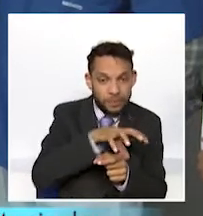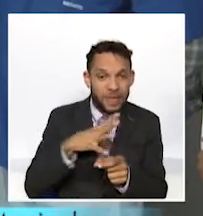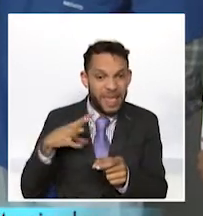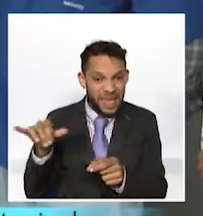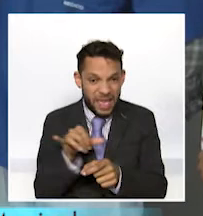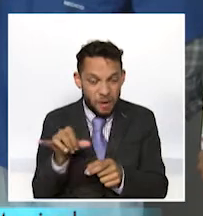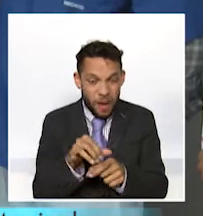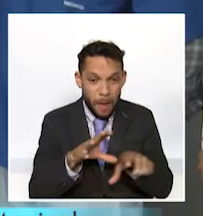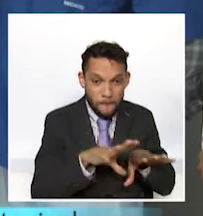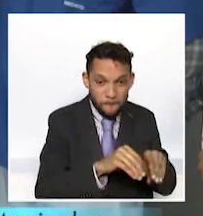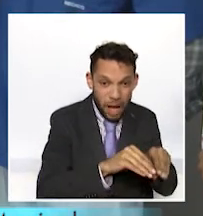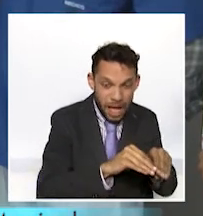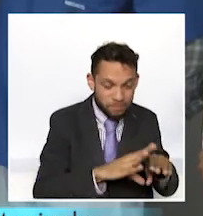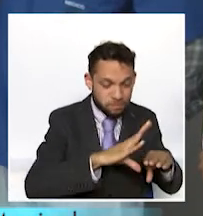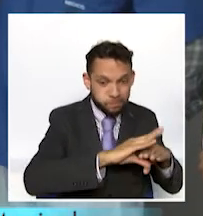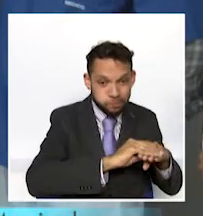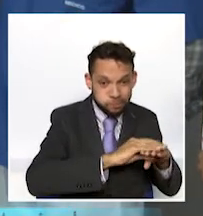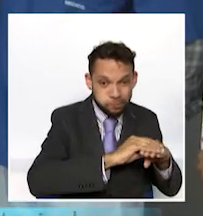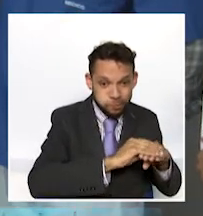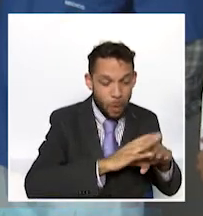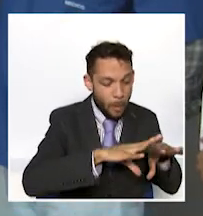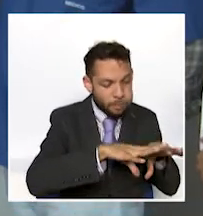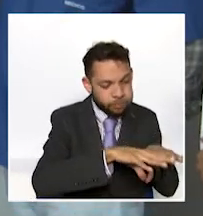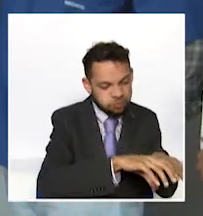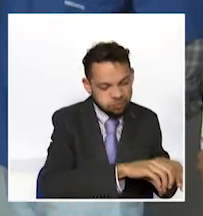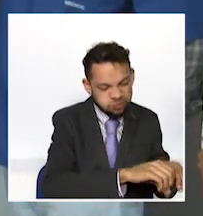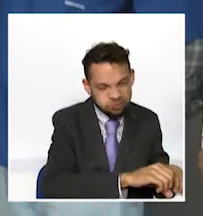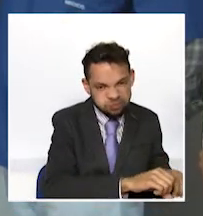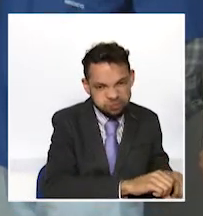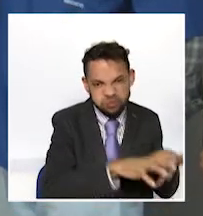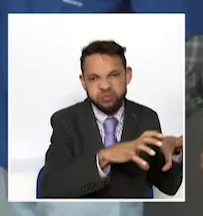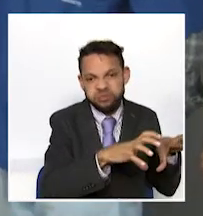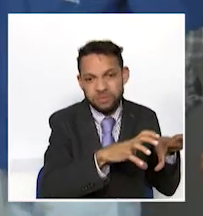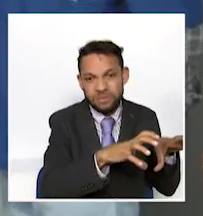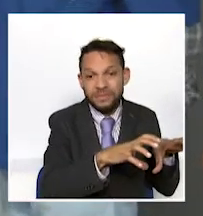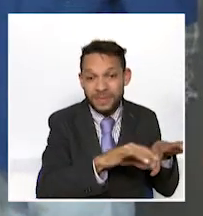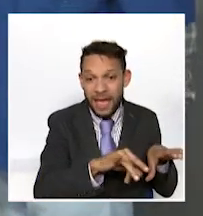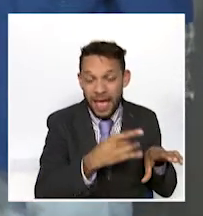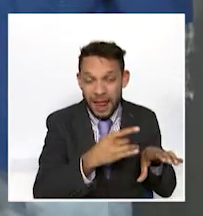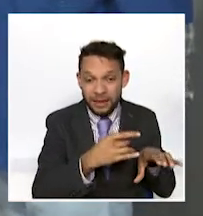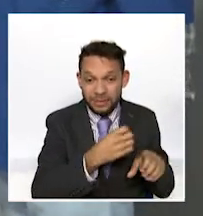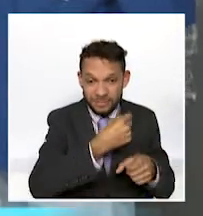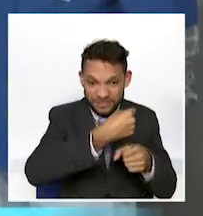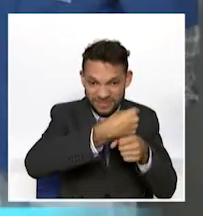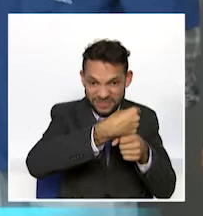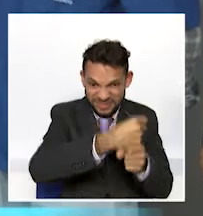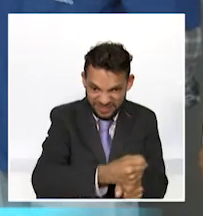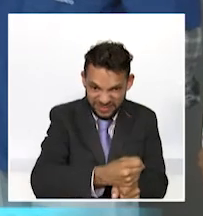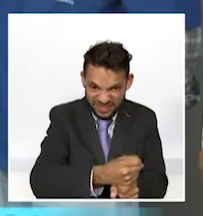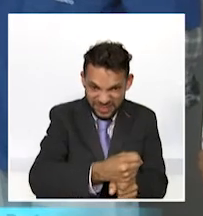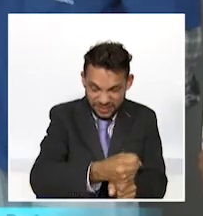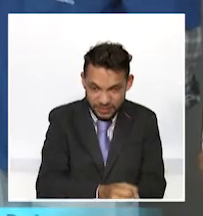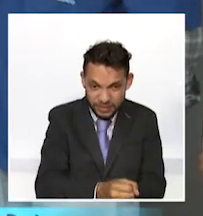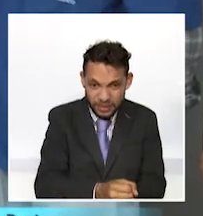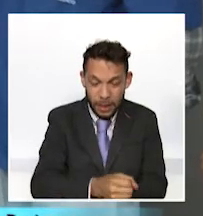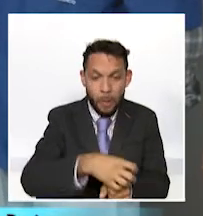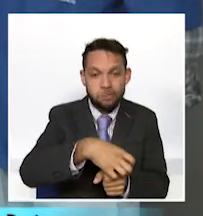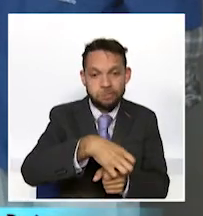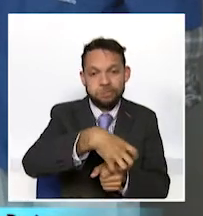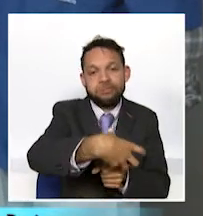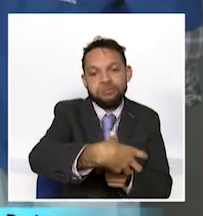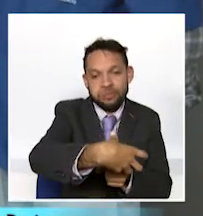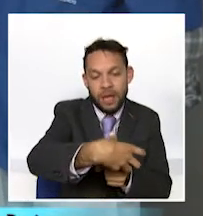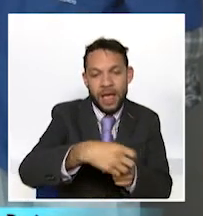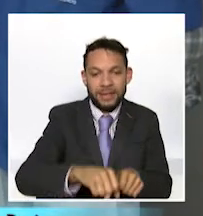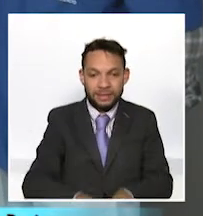abajo, ¿sí? Él se va a embombar y cuando esa presión es excesiva por un movimiento mal hecho, un movimiento desequilibrado, se